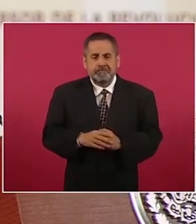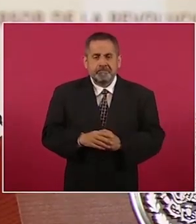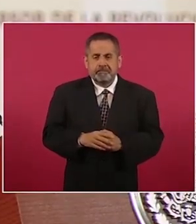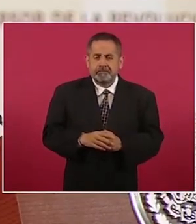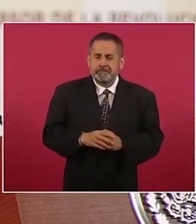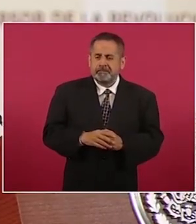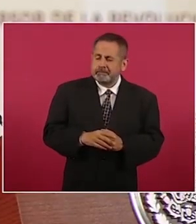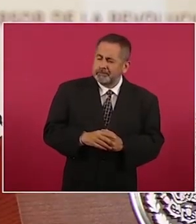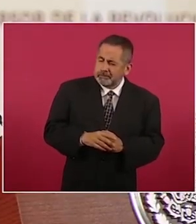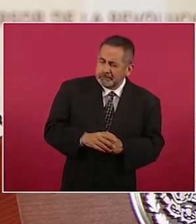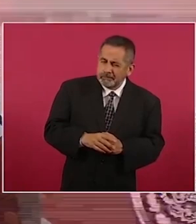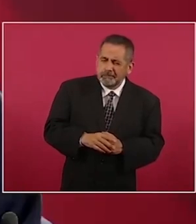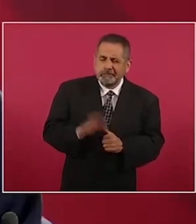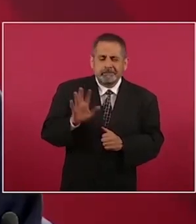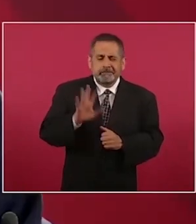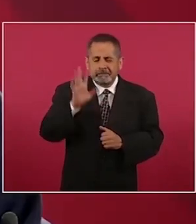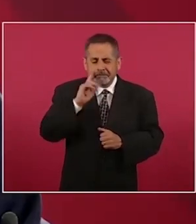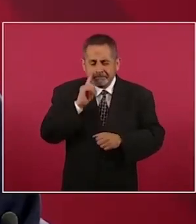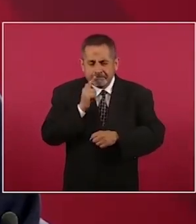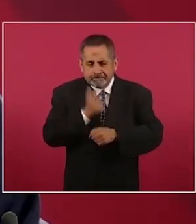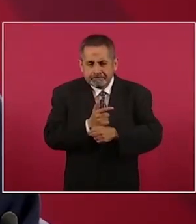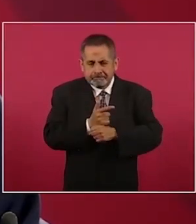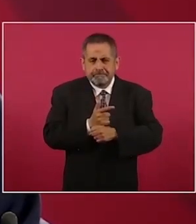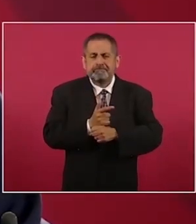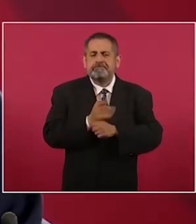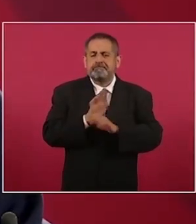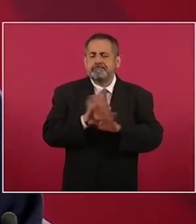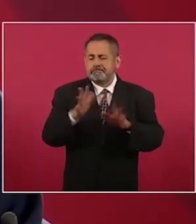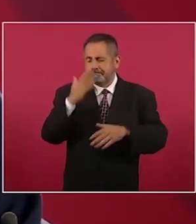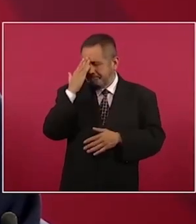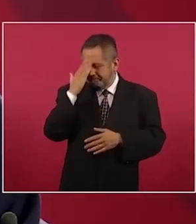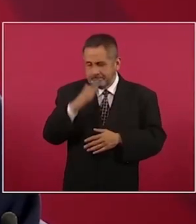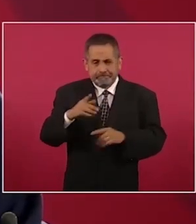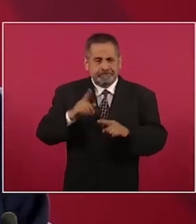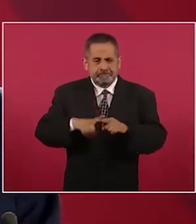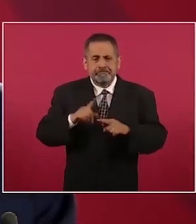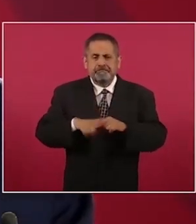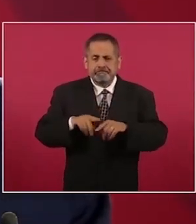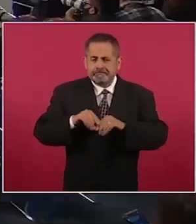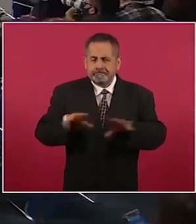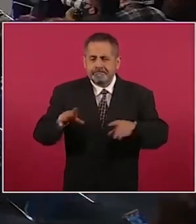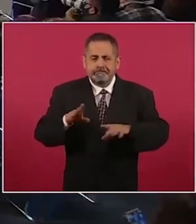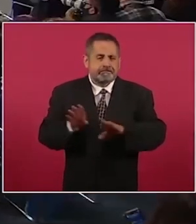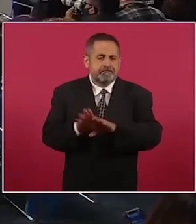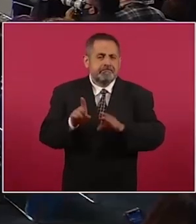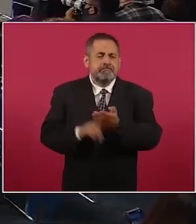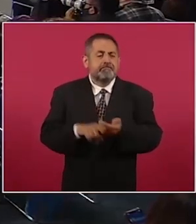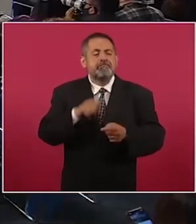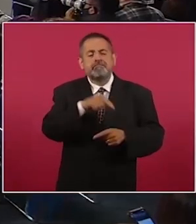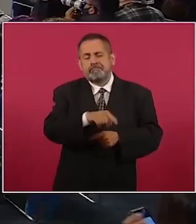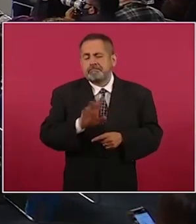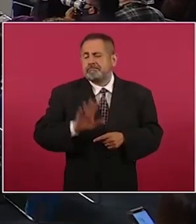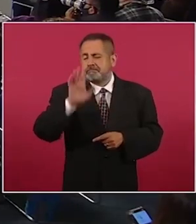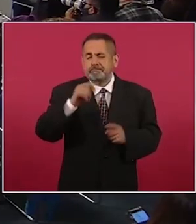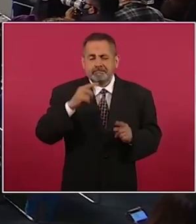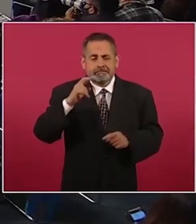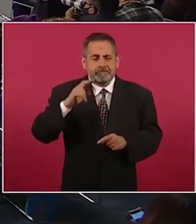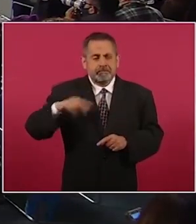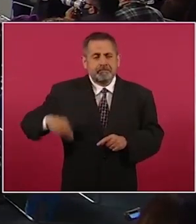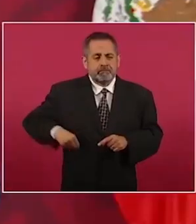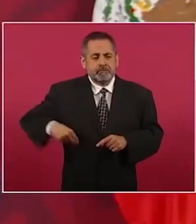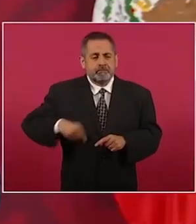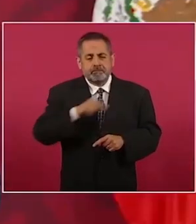tiene este ya información sobre los posibles responsables